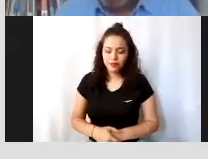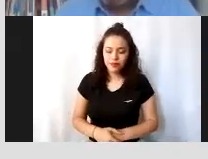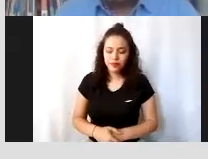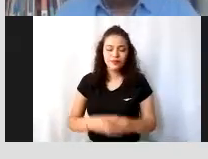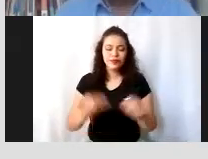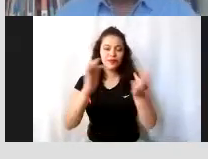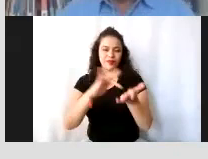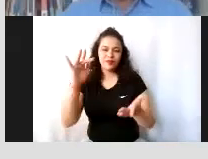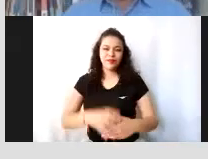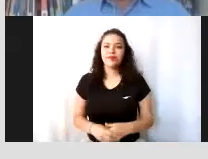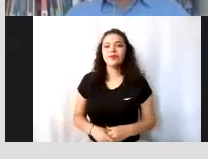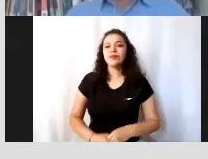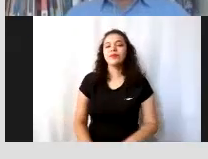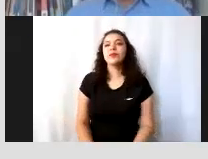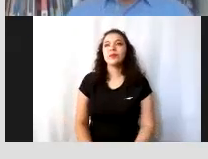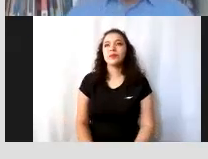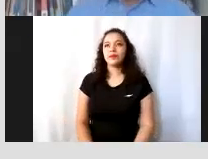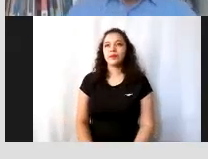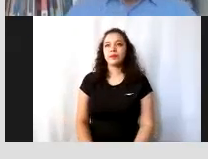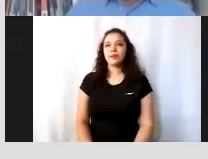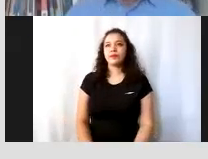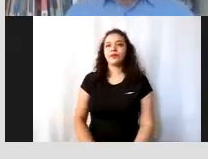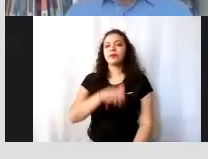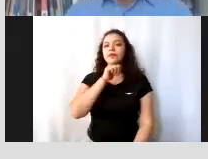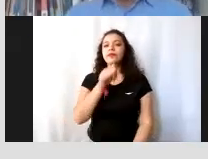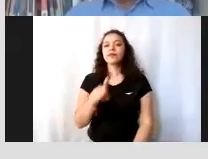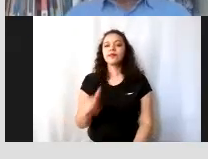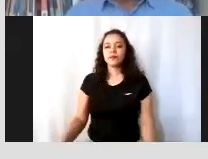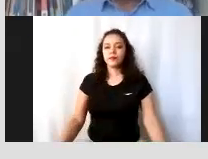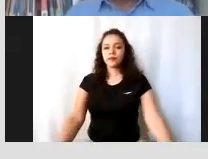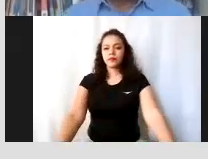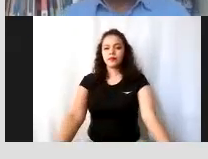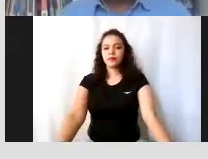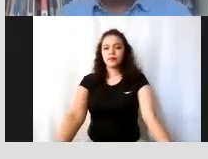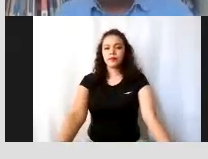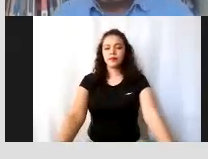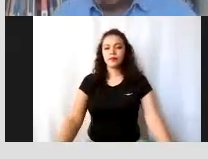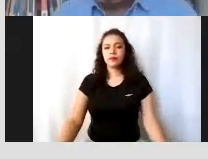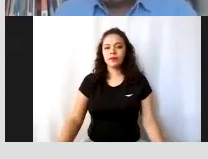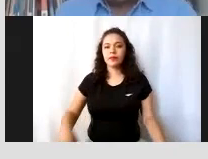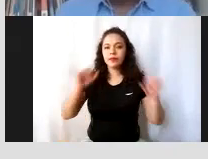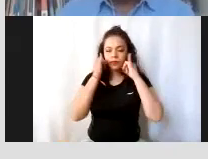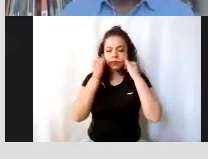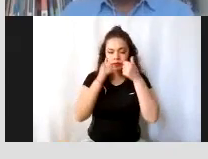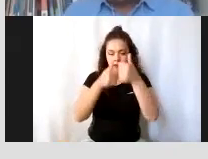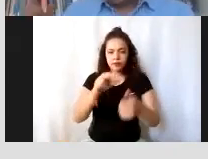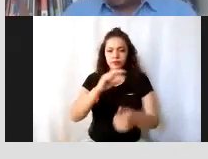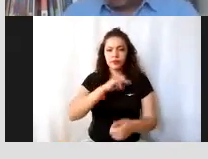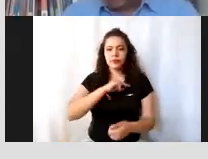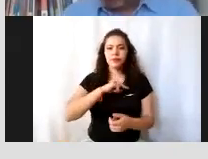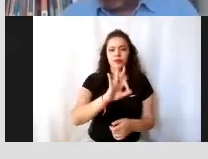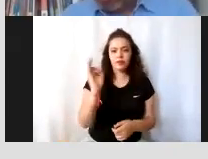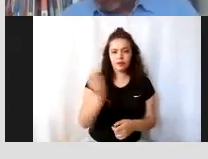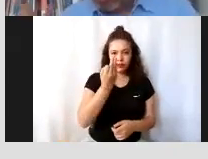gracias. Sí, de nada. Ok, entonces, empezamos. La Junta de Asistencia Privada del Distrito Federal, ahí tiene